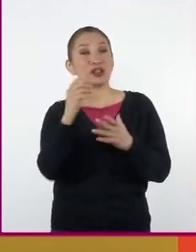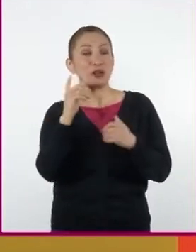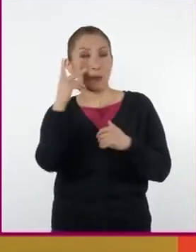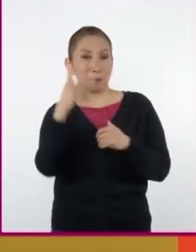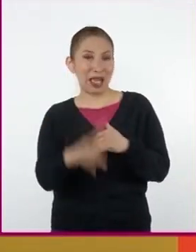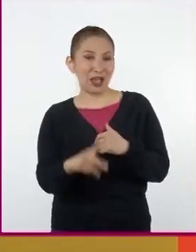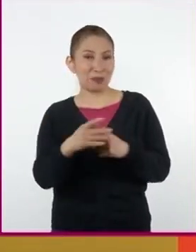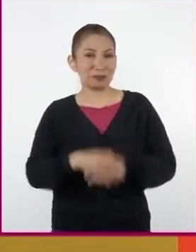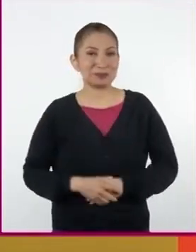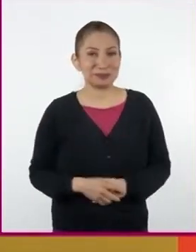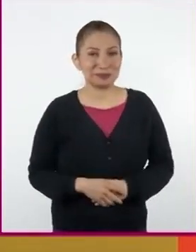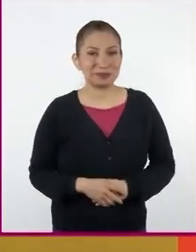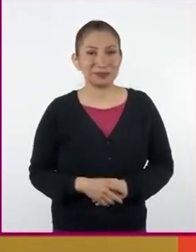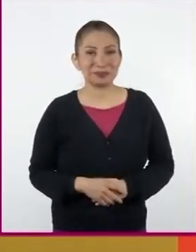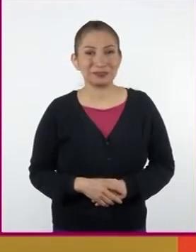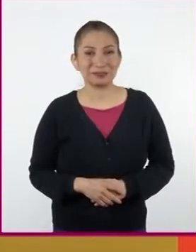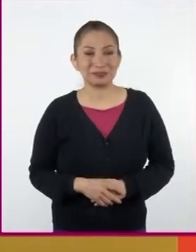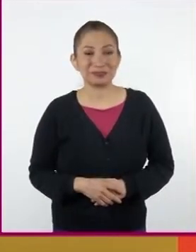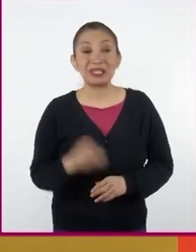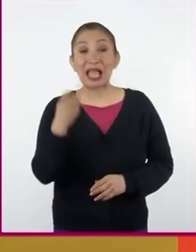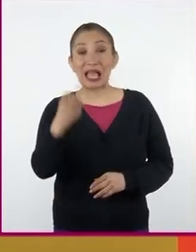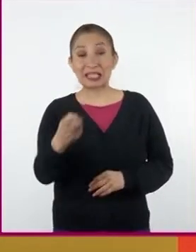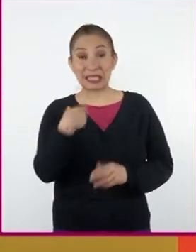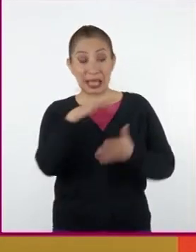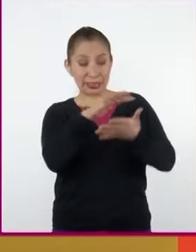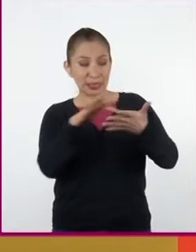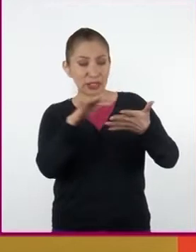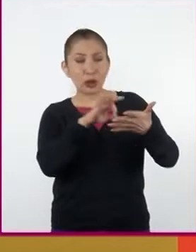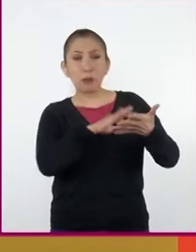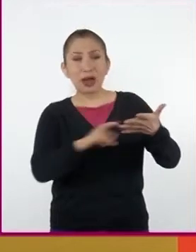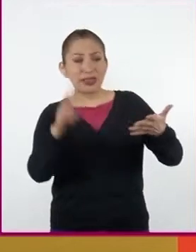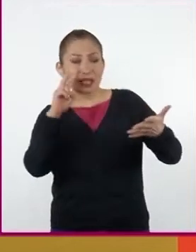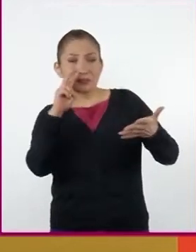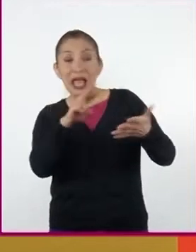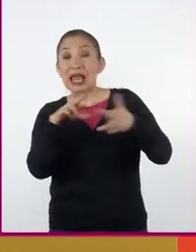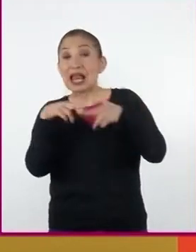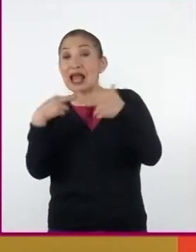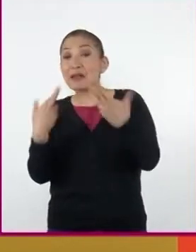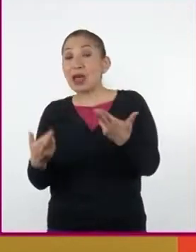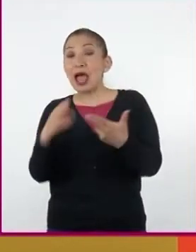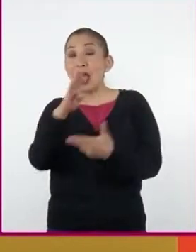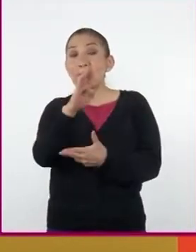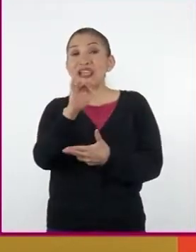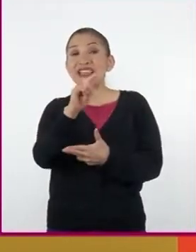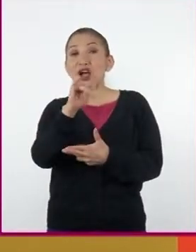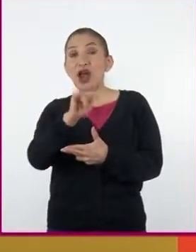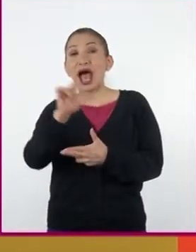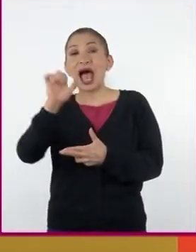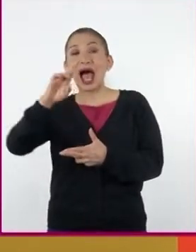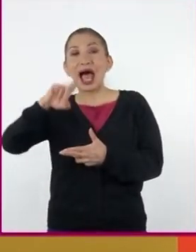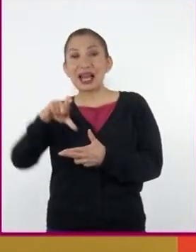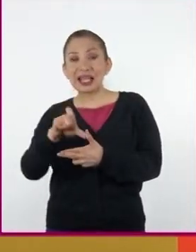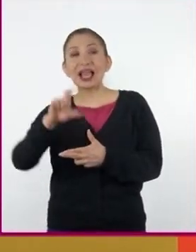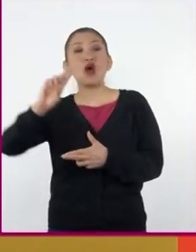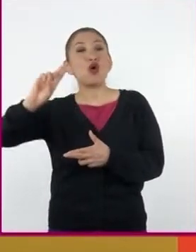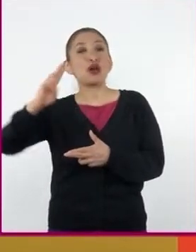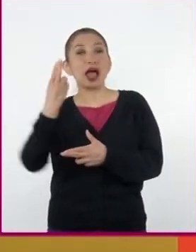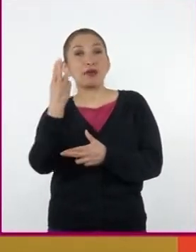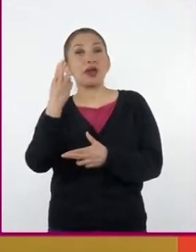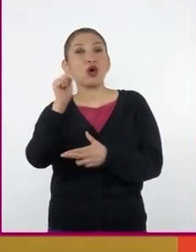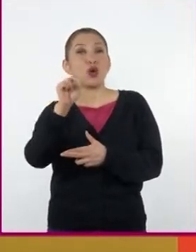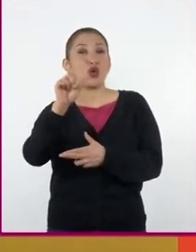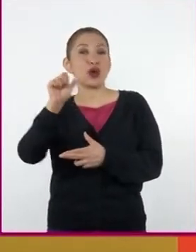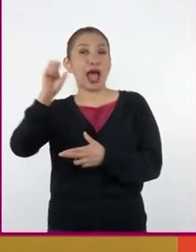país, México. Este texto se encuentra disponible en la revista Bitácora Arquitectura de la Universidad